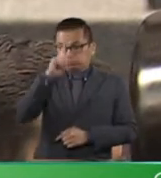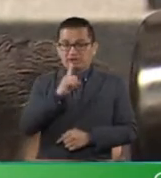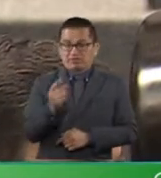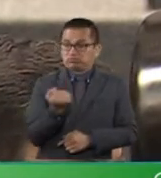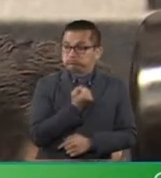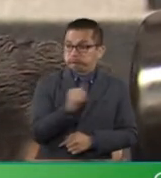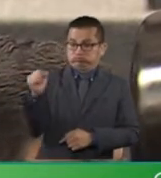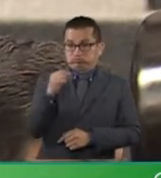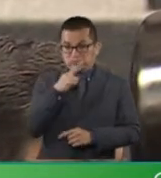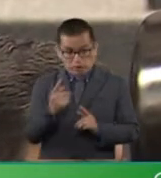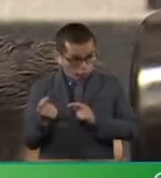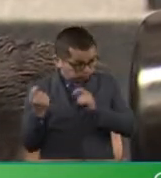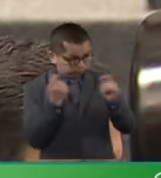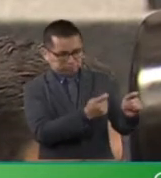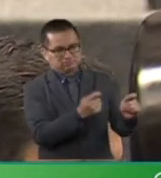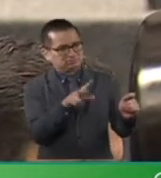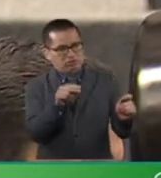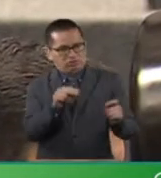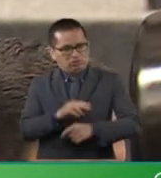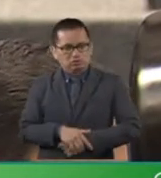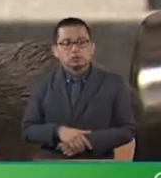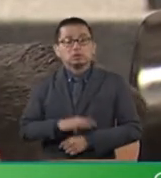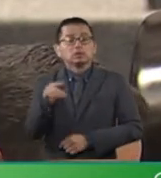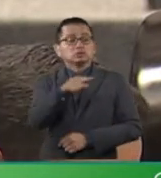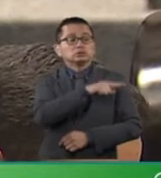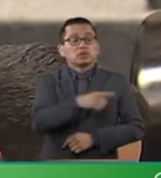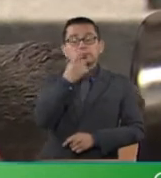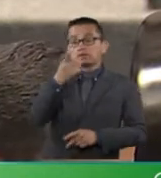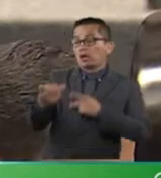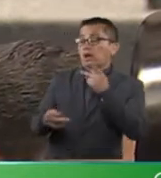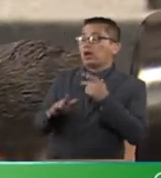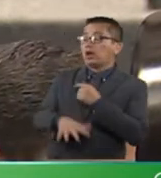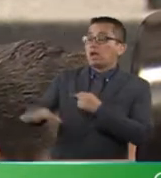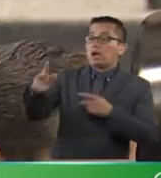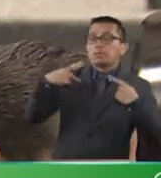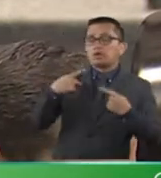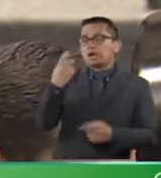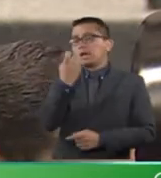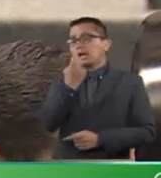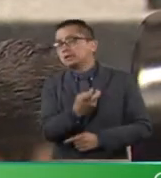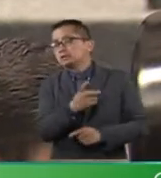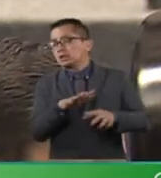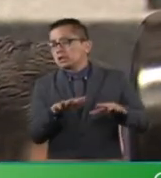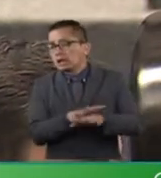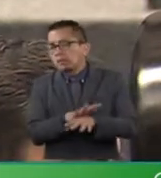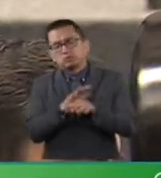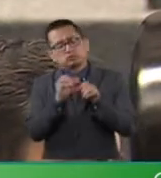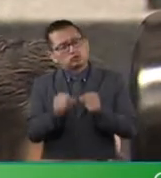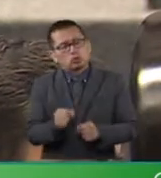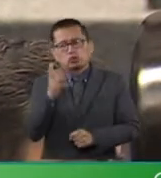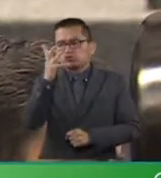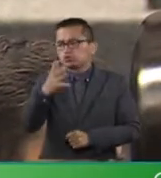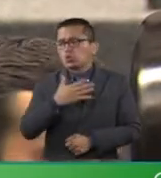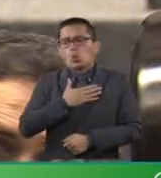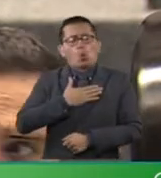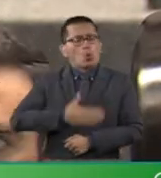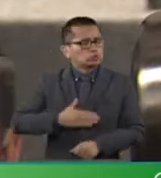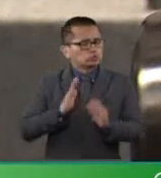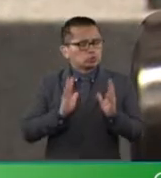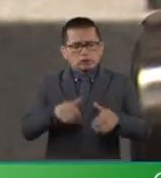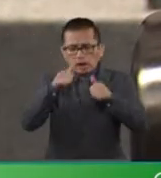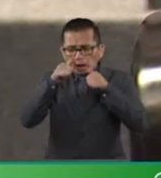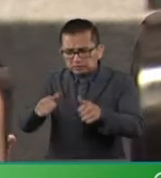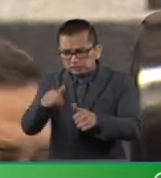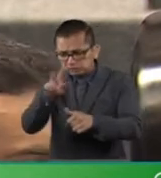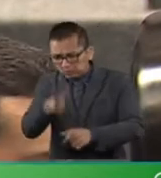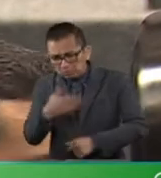un engaño decirle a las personas a la ciudadanía que con este cambio Ya Habrá justicia en México que se acabará la impunidad